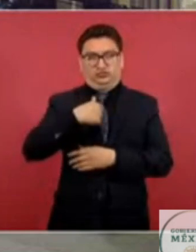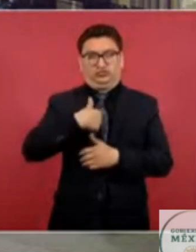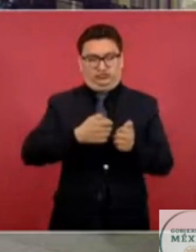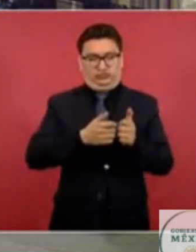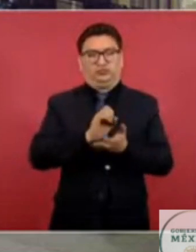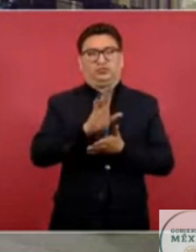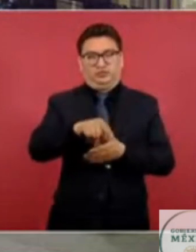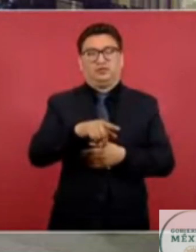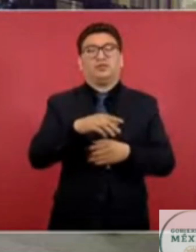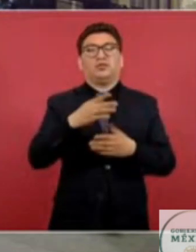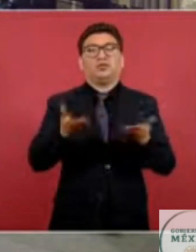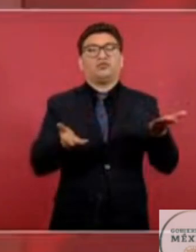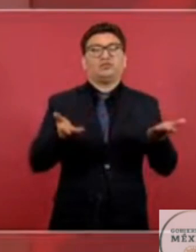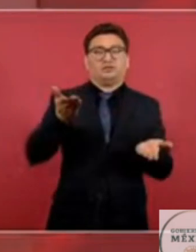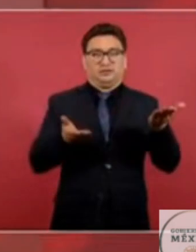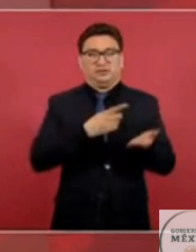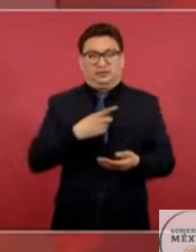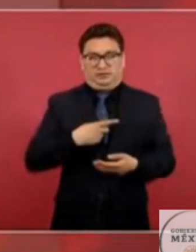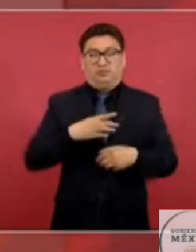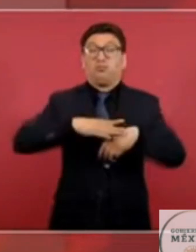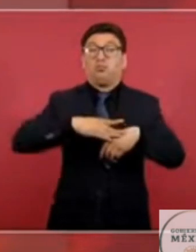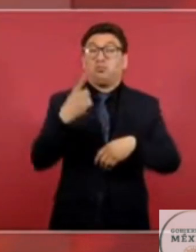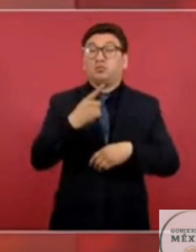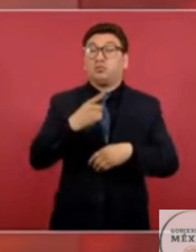gente fue engañada